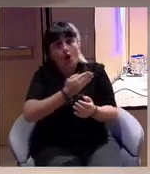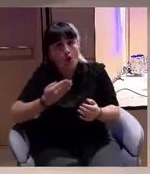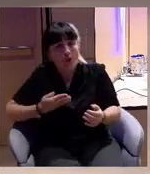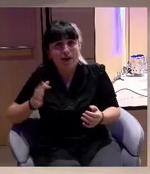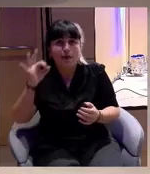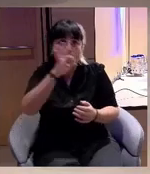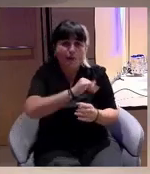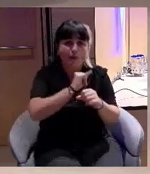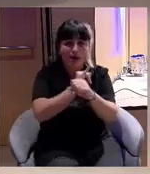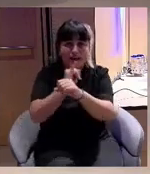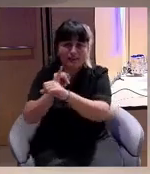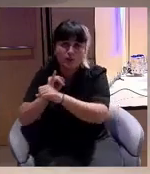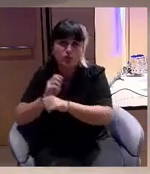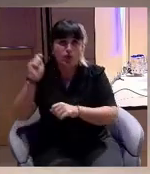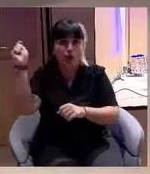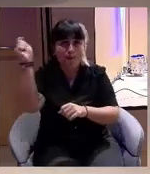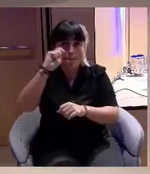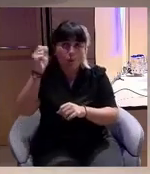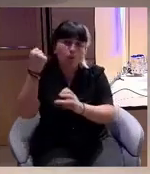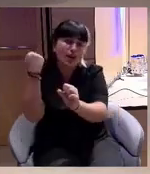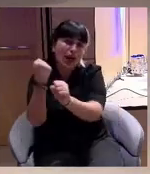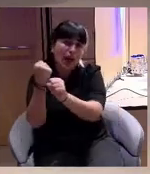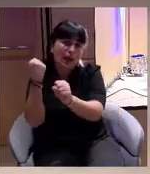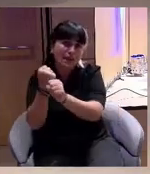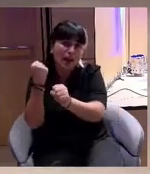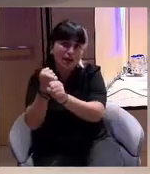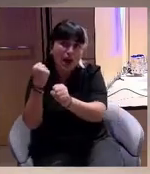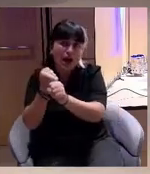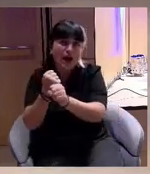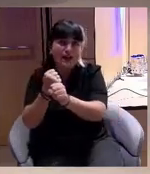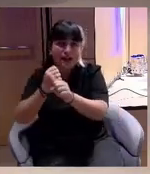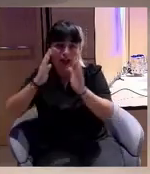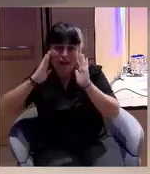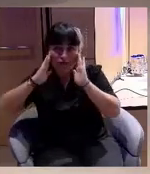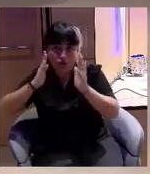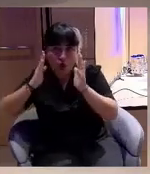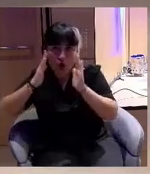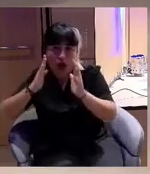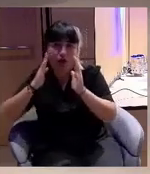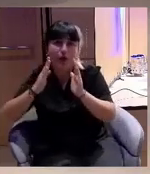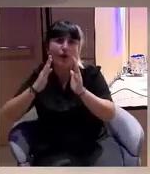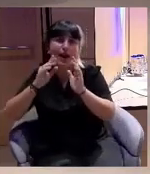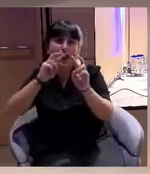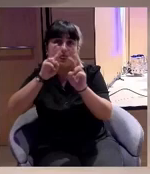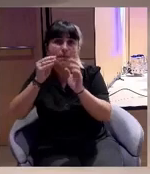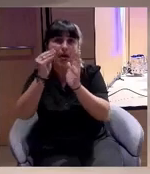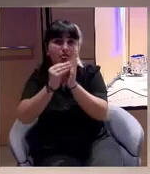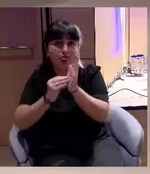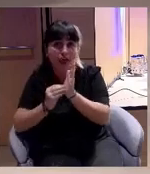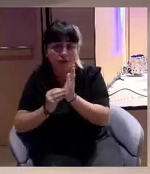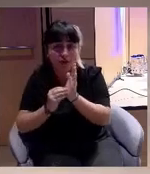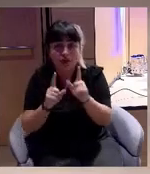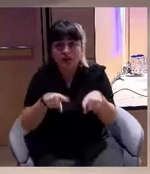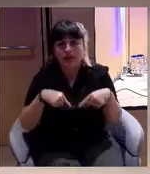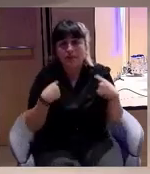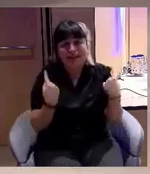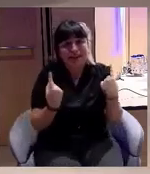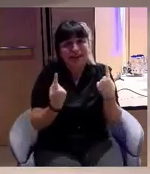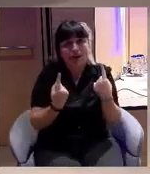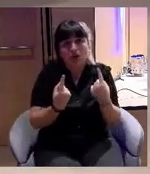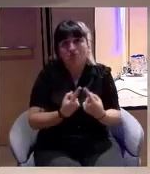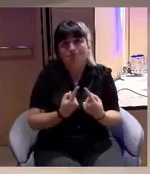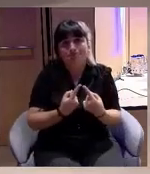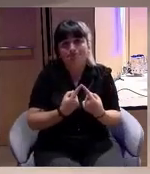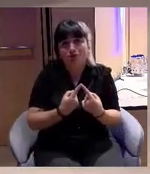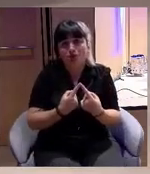trabajando en ese estándar lo único que están haciendo es entorpeciendo no la posibilidad de generación de bienes públicos que